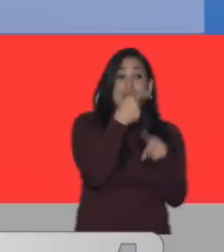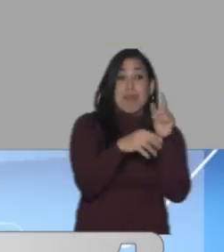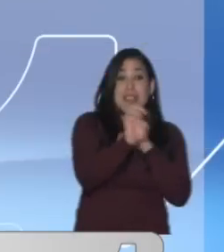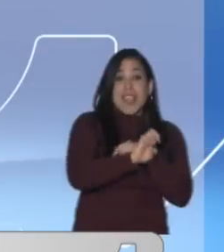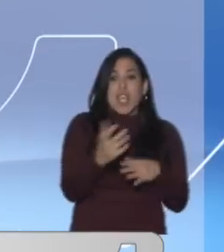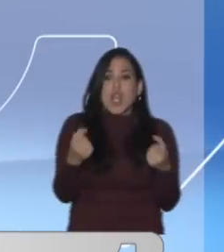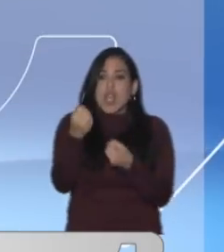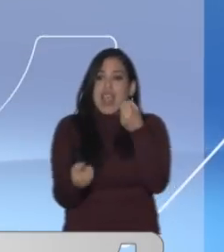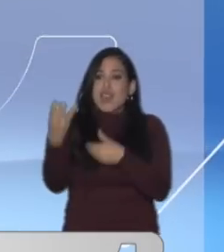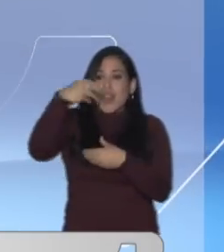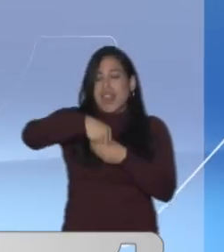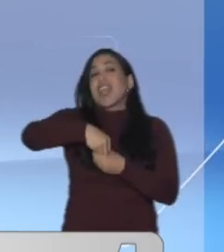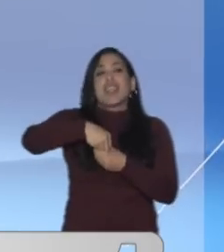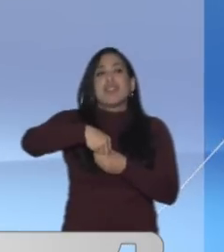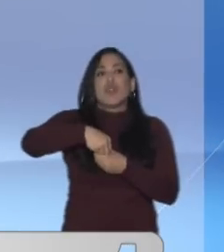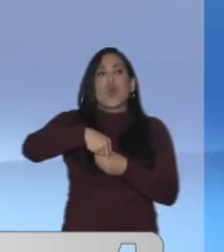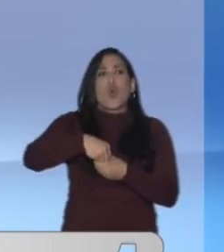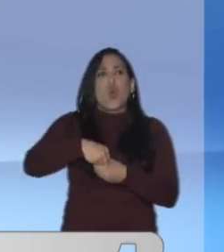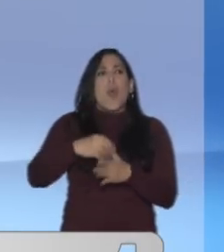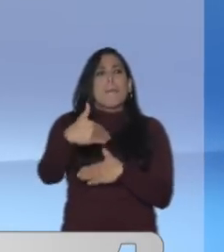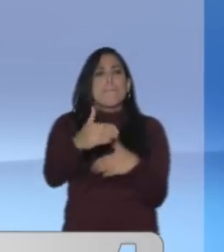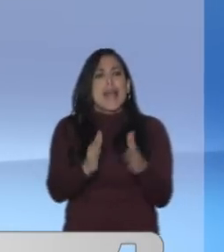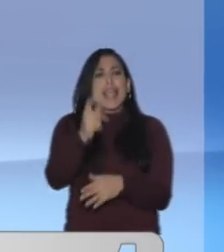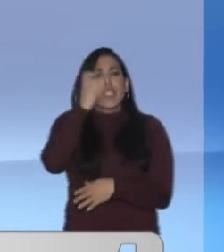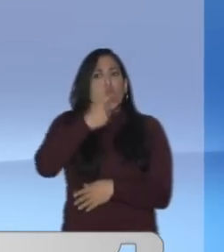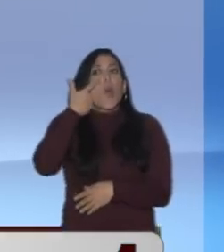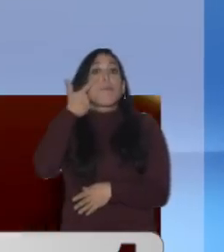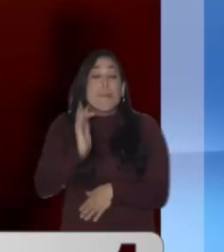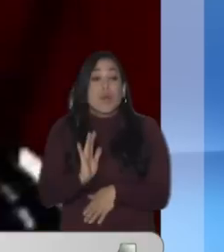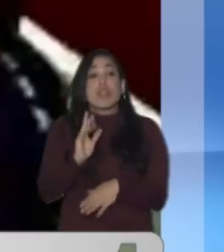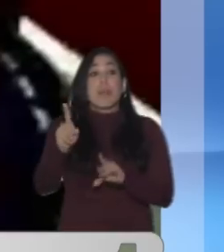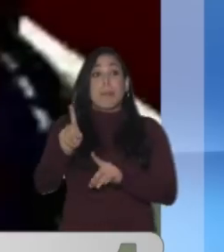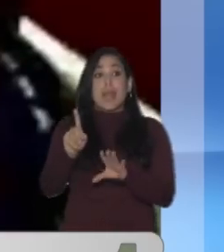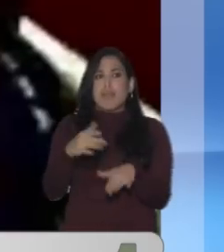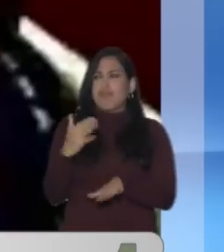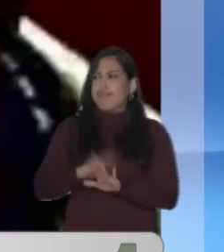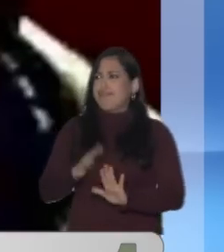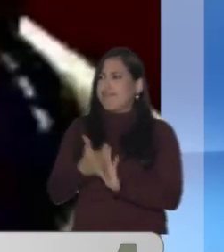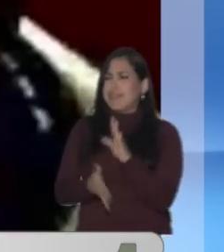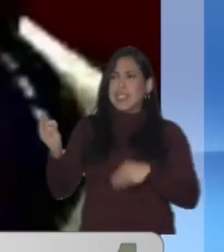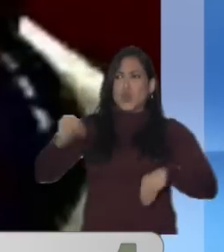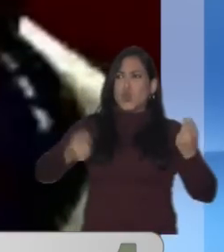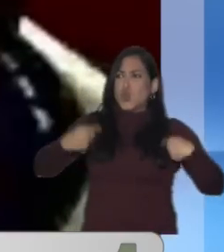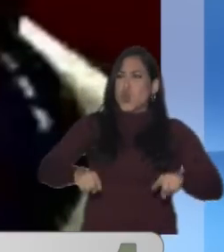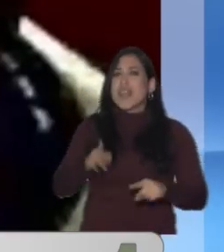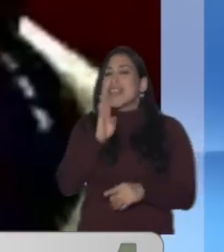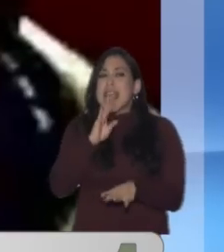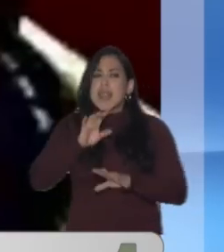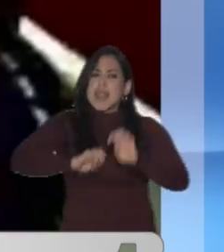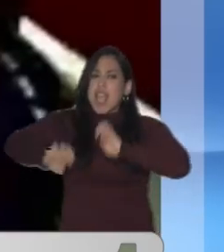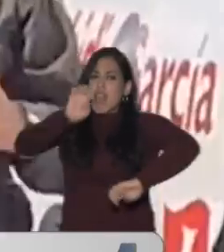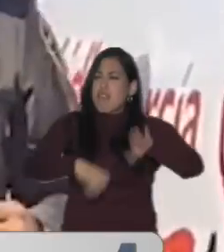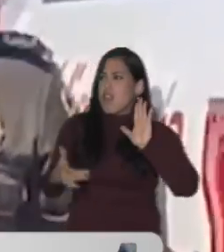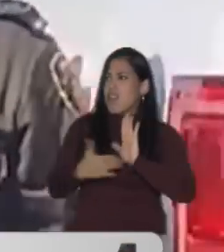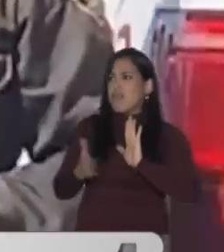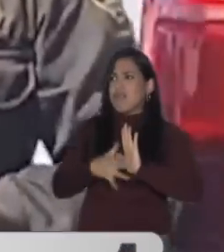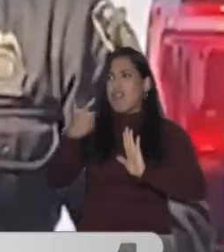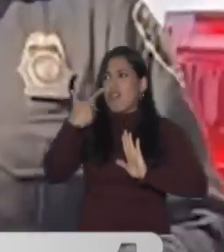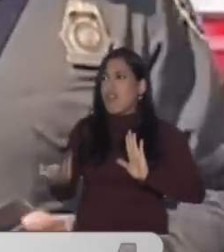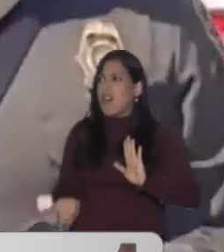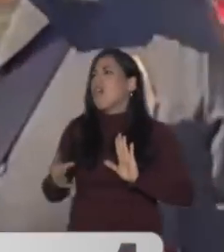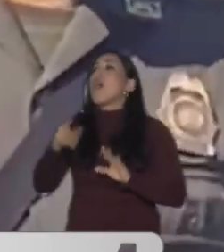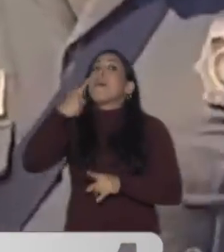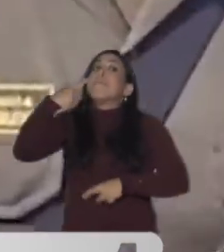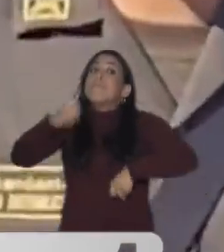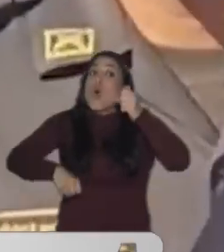en el vehículo en el que se movilizaban un paquete con droga. Sin embargo, los argumentos fueron desestimados por la defensa, que mostró evidencias sobre